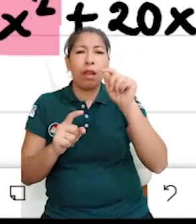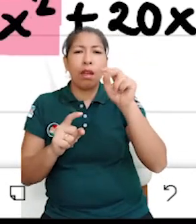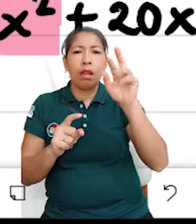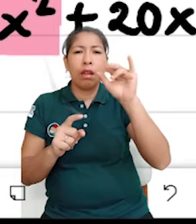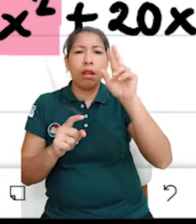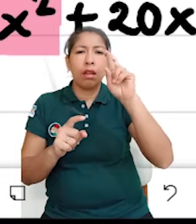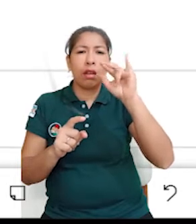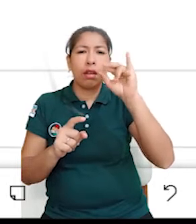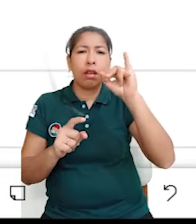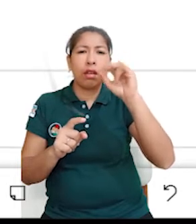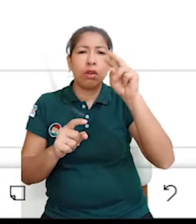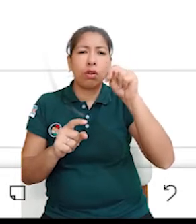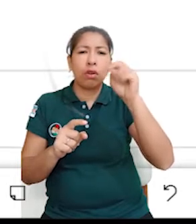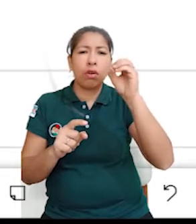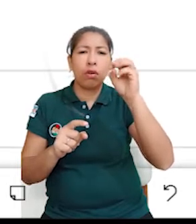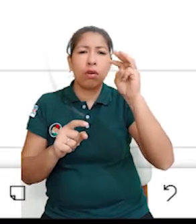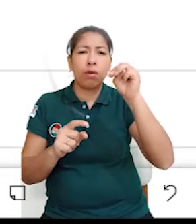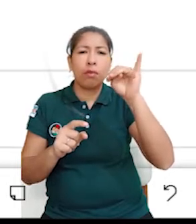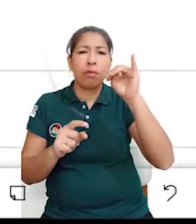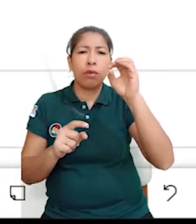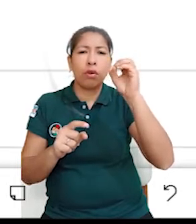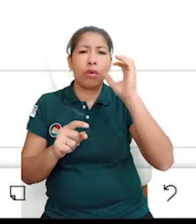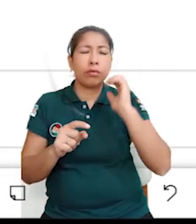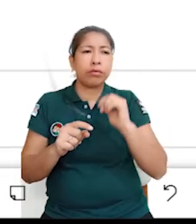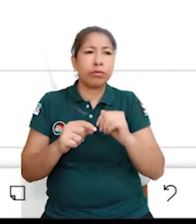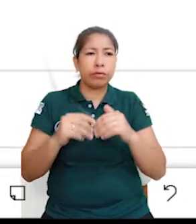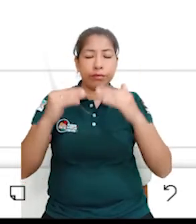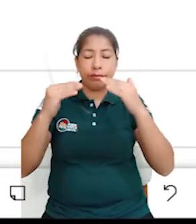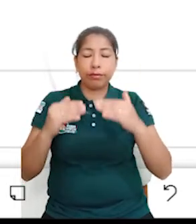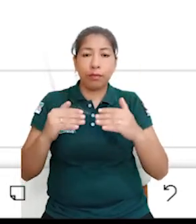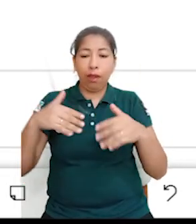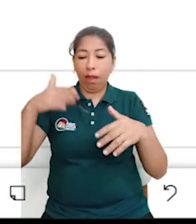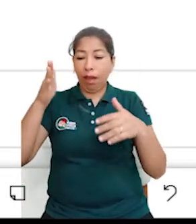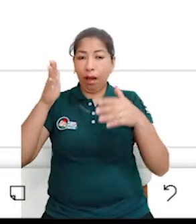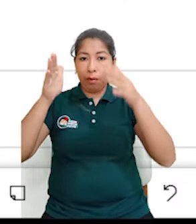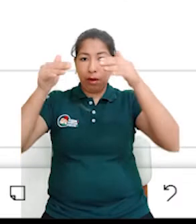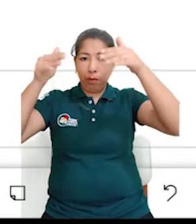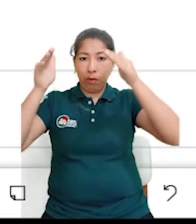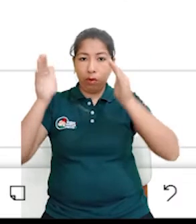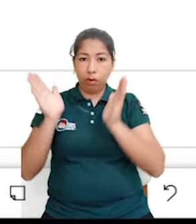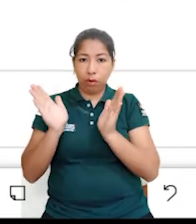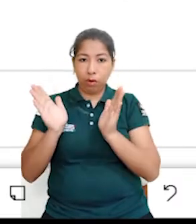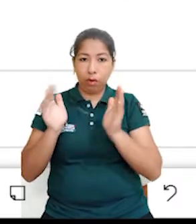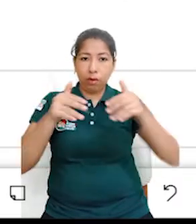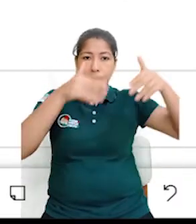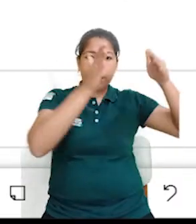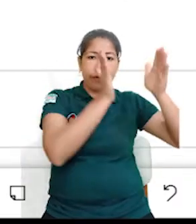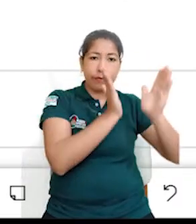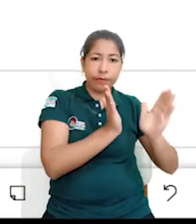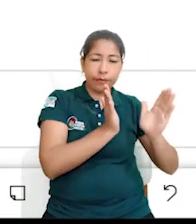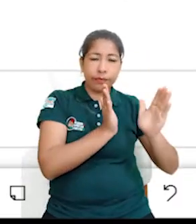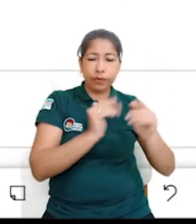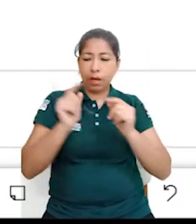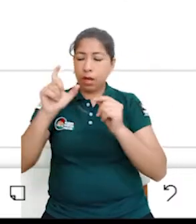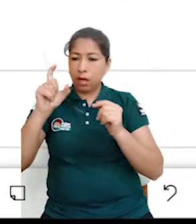a factorizar. Factorizando el trinomio, abrimos dos paréntesis, repartimos el término cuadrático,